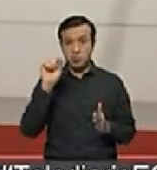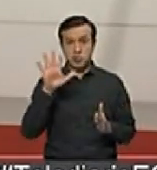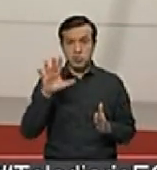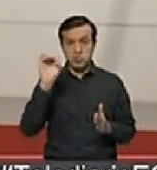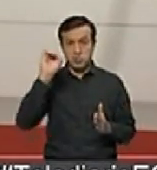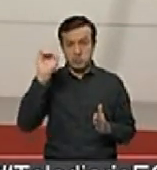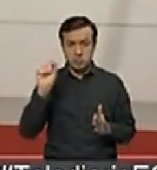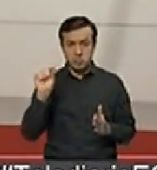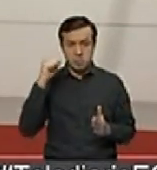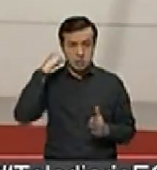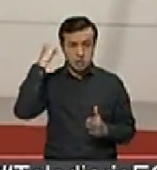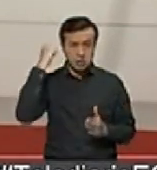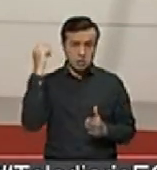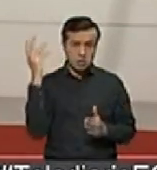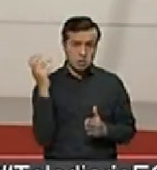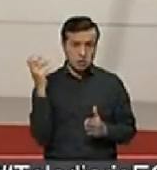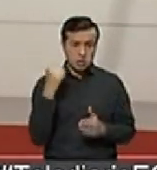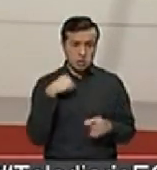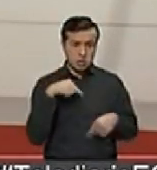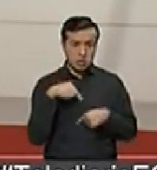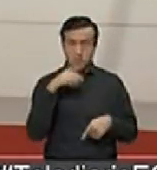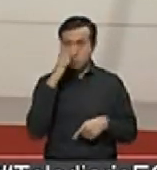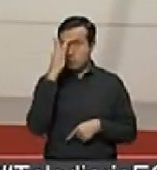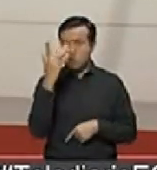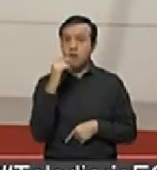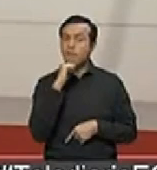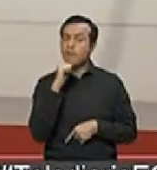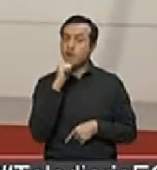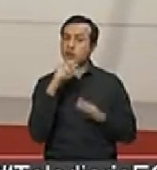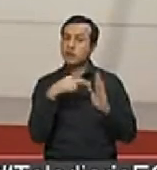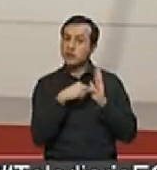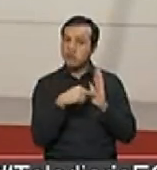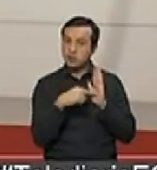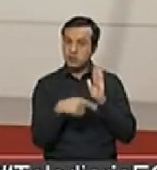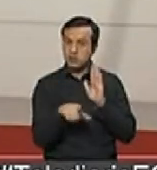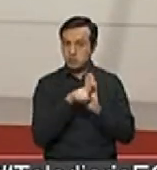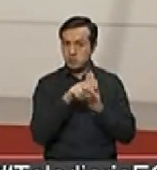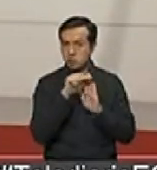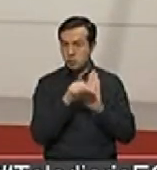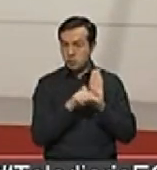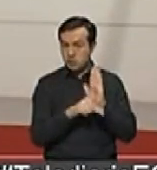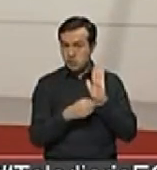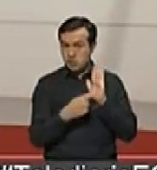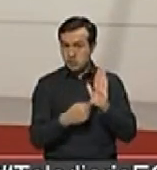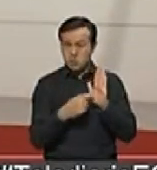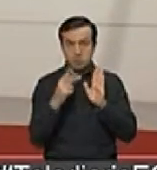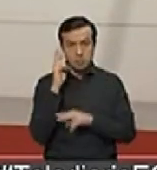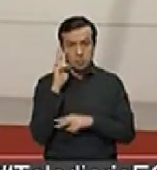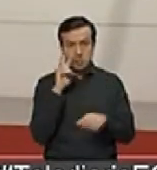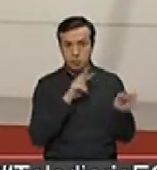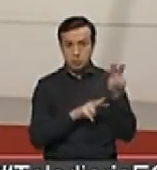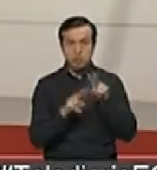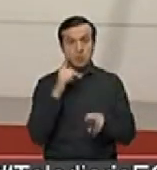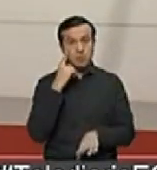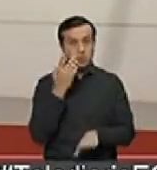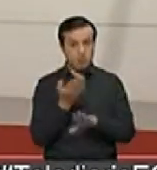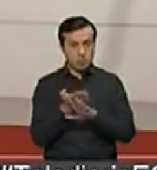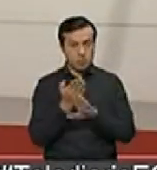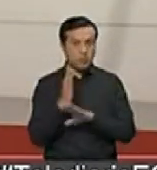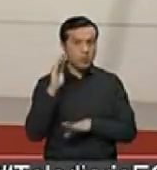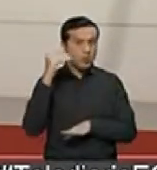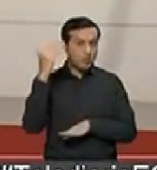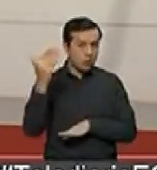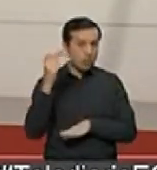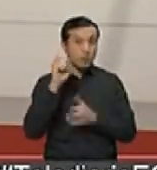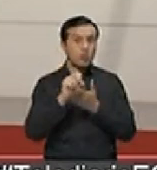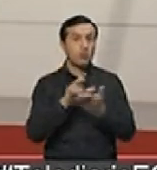el beneficio, el derecho a la jubilación patronal, porque no cumple con los requisitos establecidos en la normativa. Estamos analizando, ya propondremos en los próximos días junto